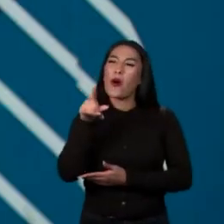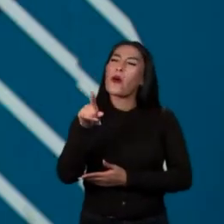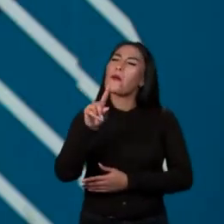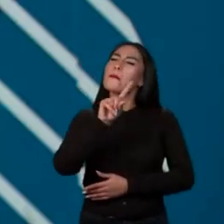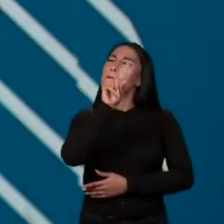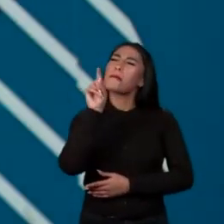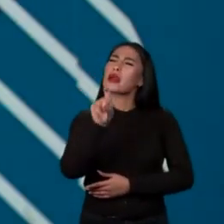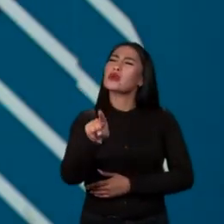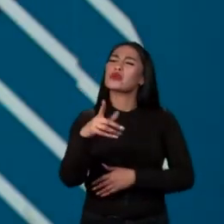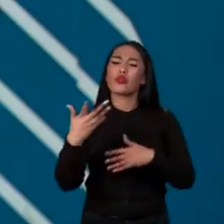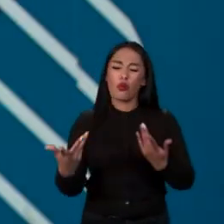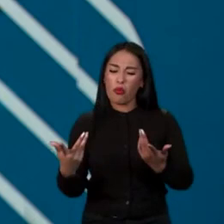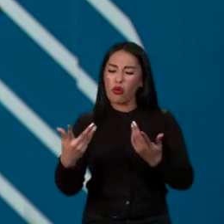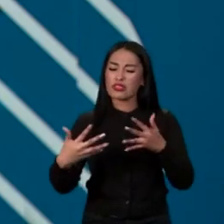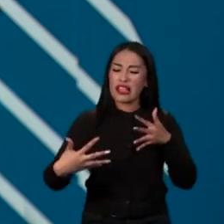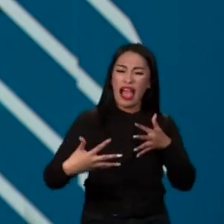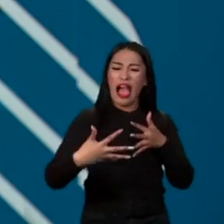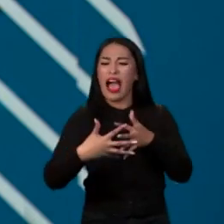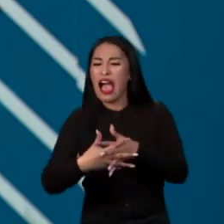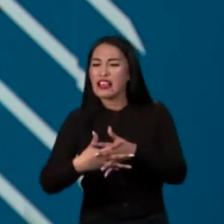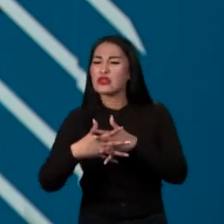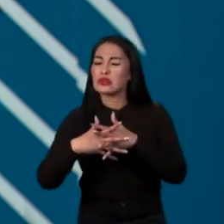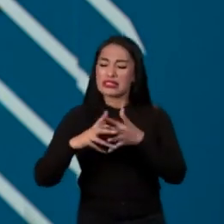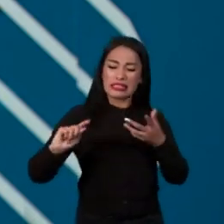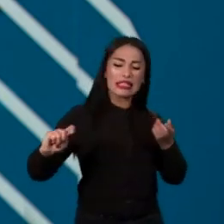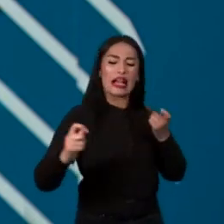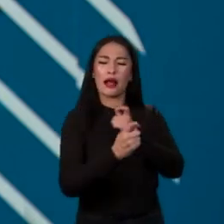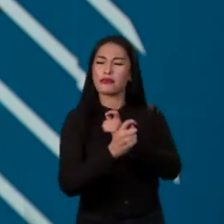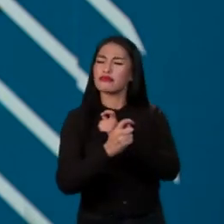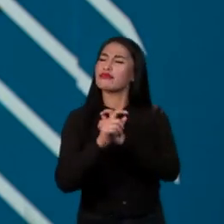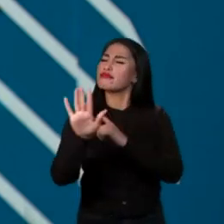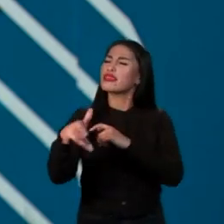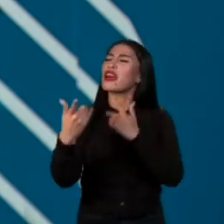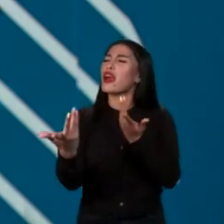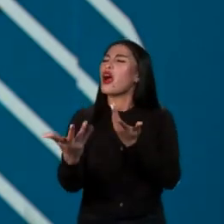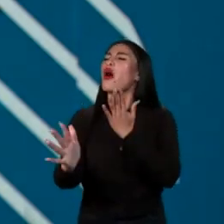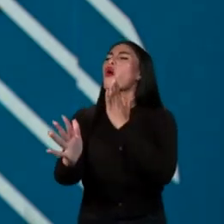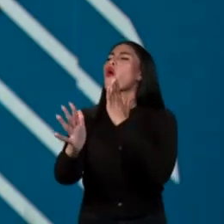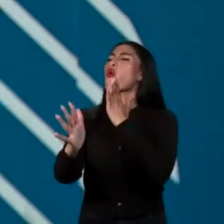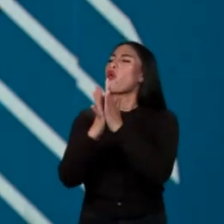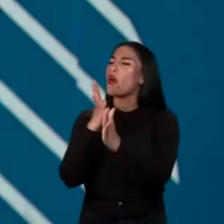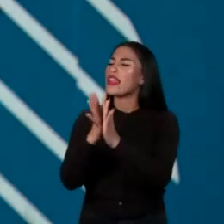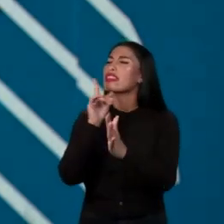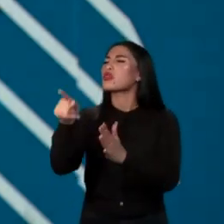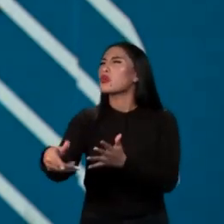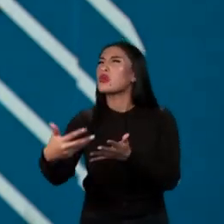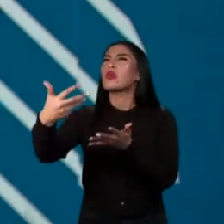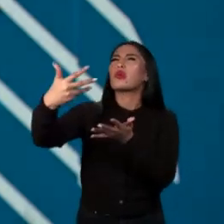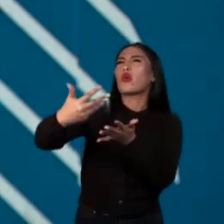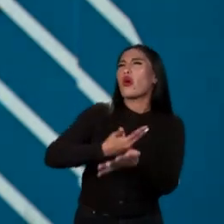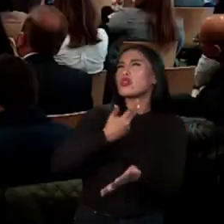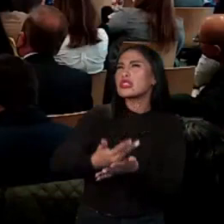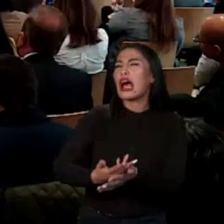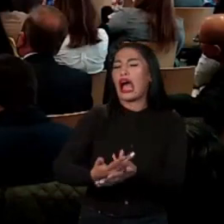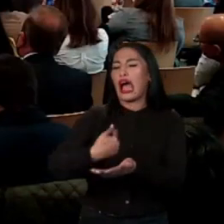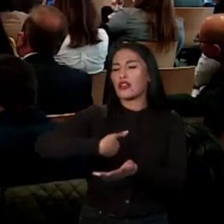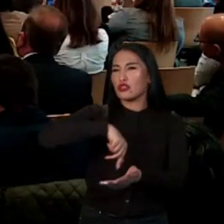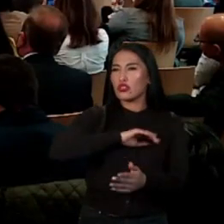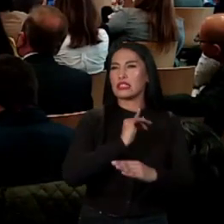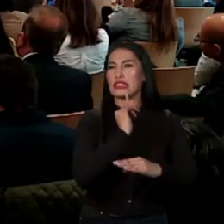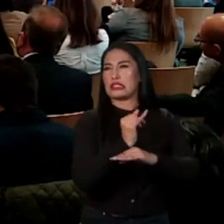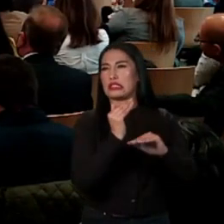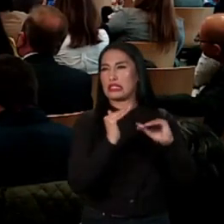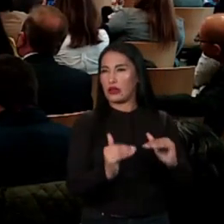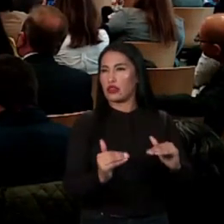a estos cambios. Nos gustaría que nos comentaras, nos recomendaran a las instituciones de